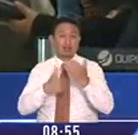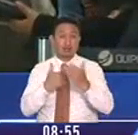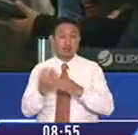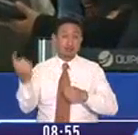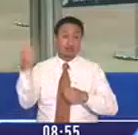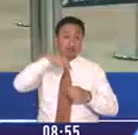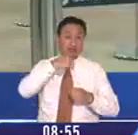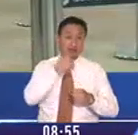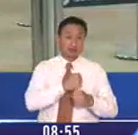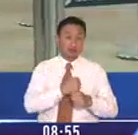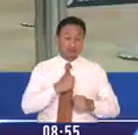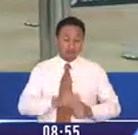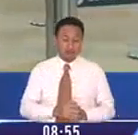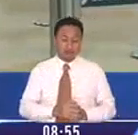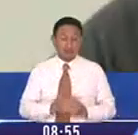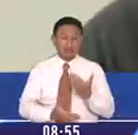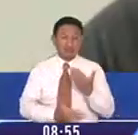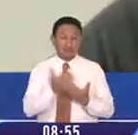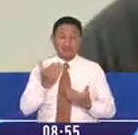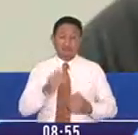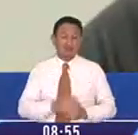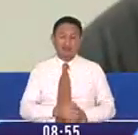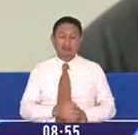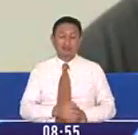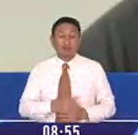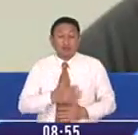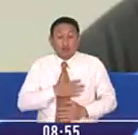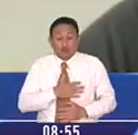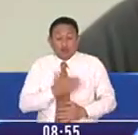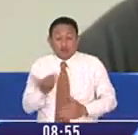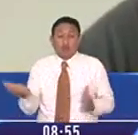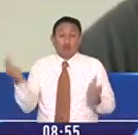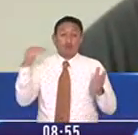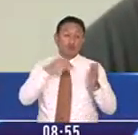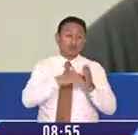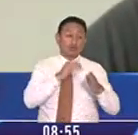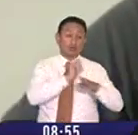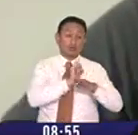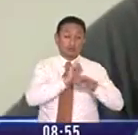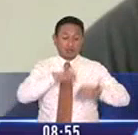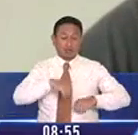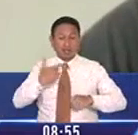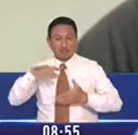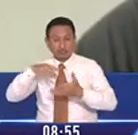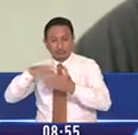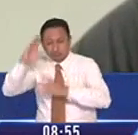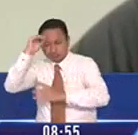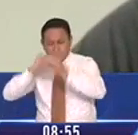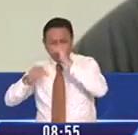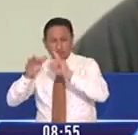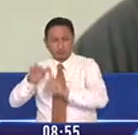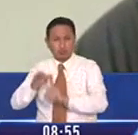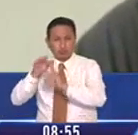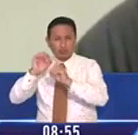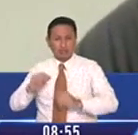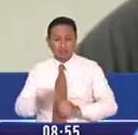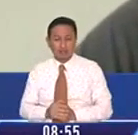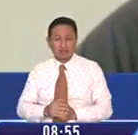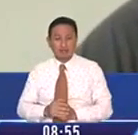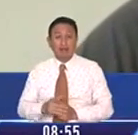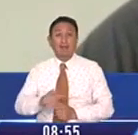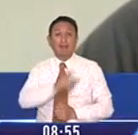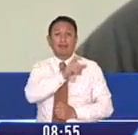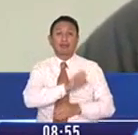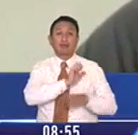lo aprendido. Pero no es fácil. Si nosotros queremos regresar con nuestros estudios de especialidades, de subespecialidades, para que la